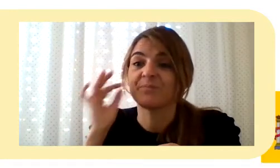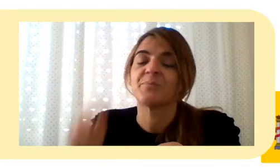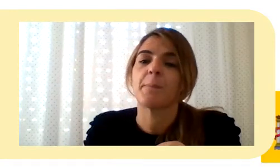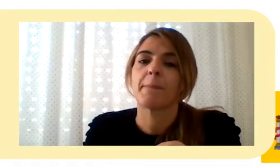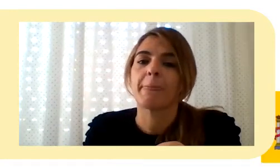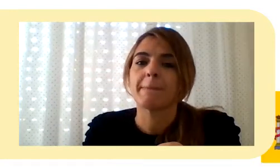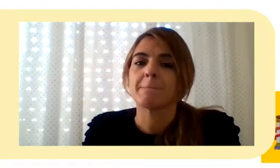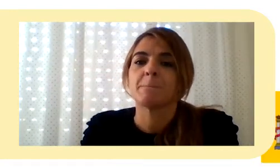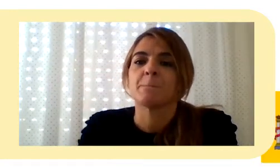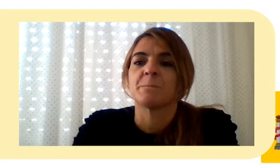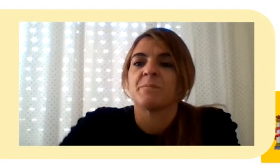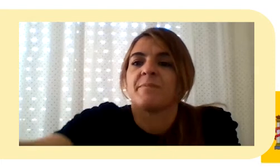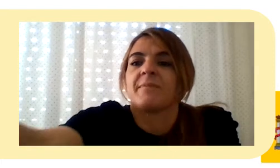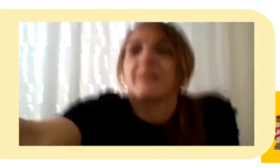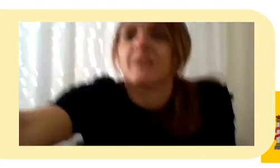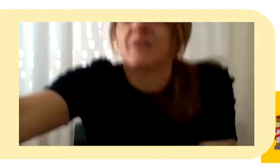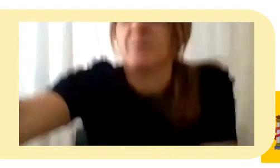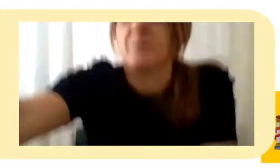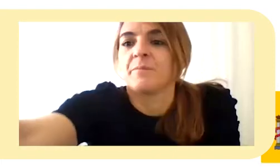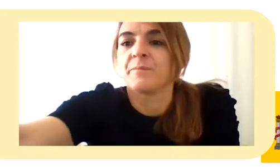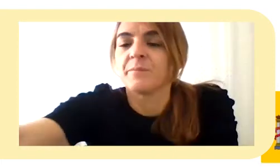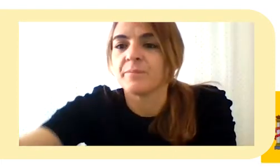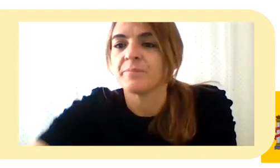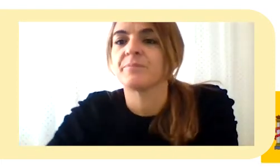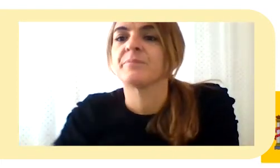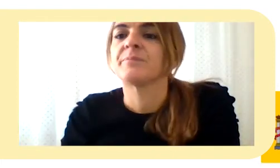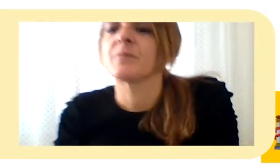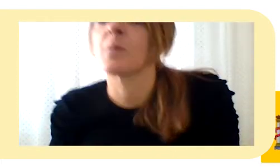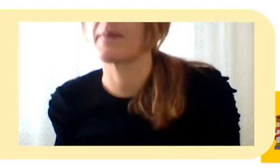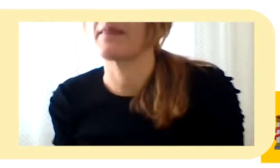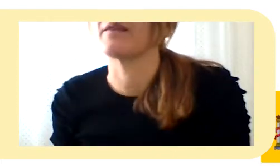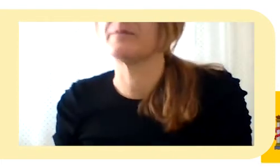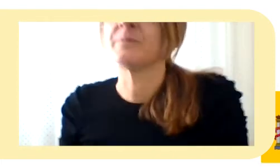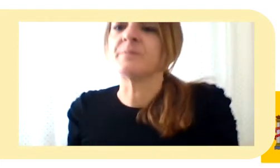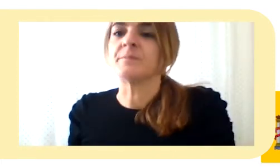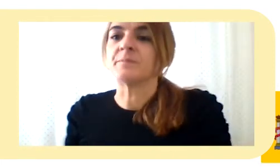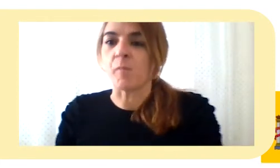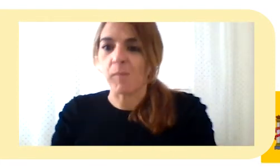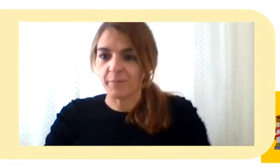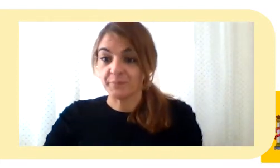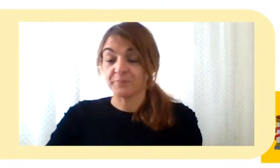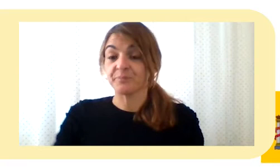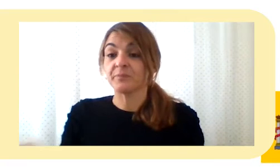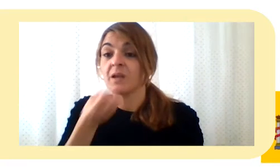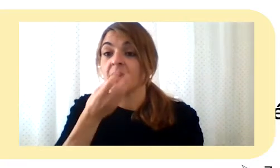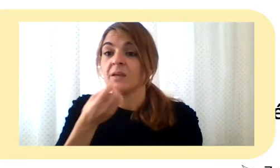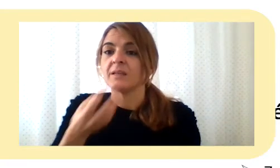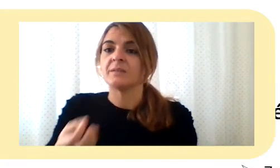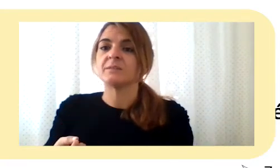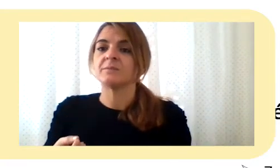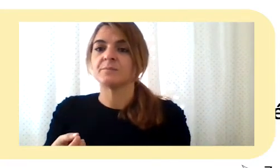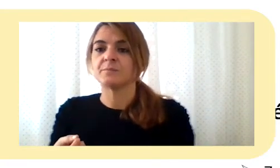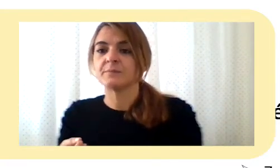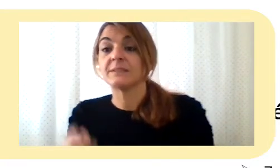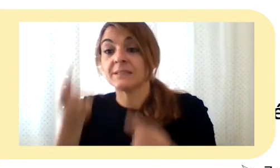fallecimientos. Un último dato, se publican informes científicos periódicamente. Yo os muestro lo que